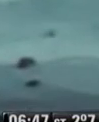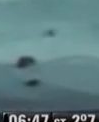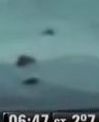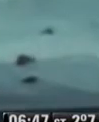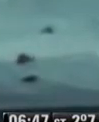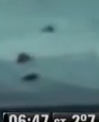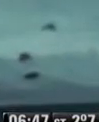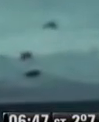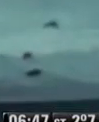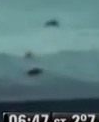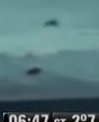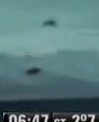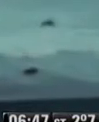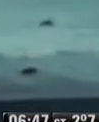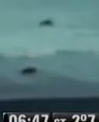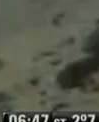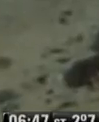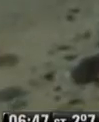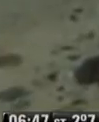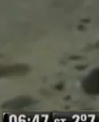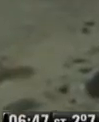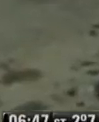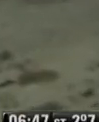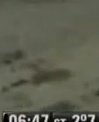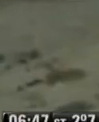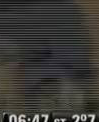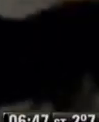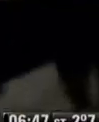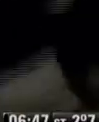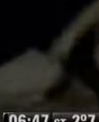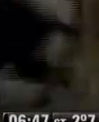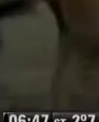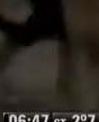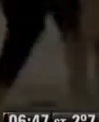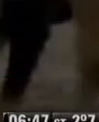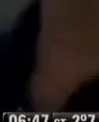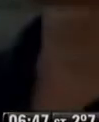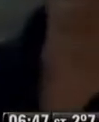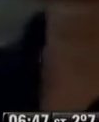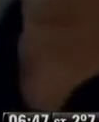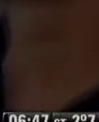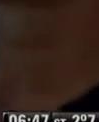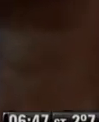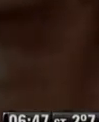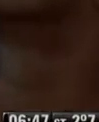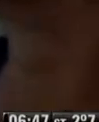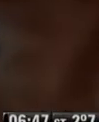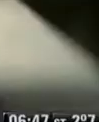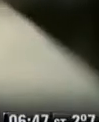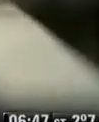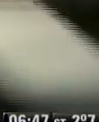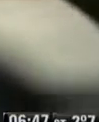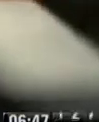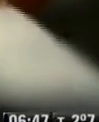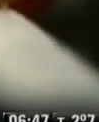nada, tengo la noche que me sirve de sábana. Tengo los mejores paisajes del cielo, tengo una neverita repleta de